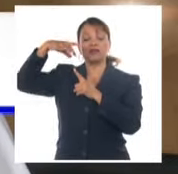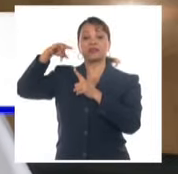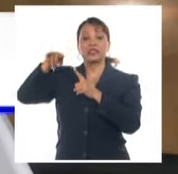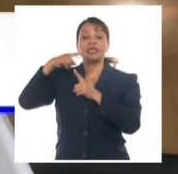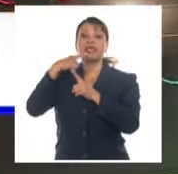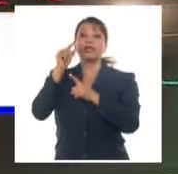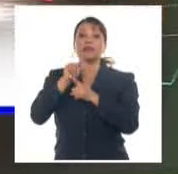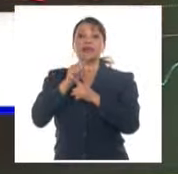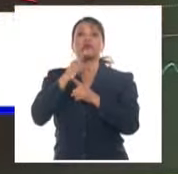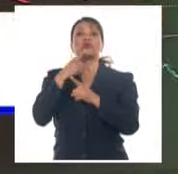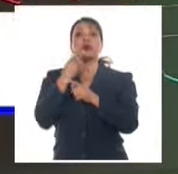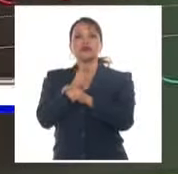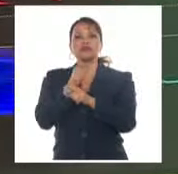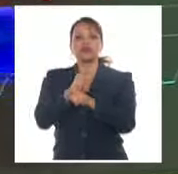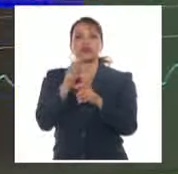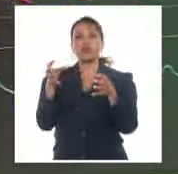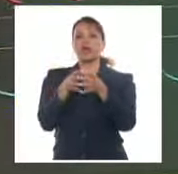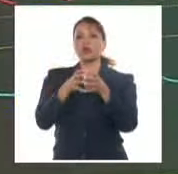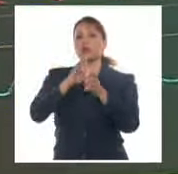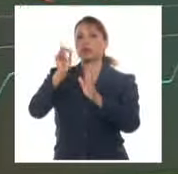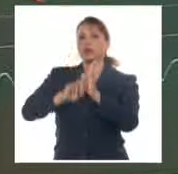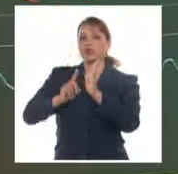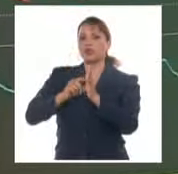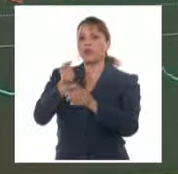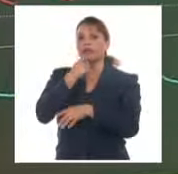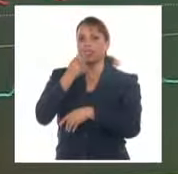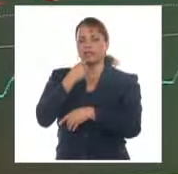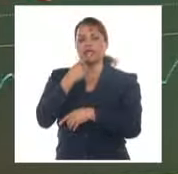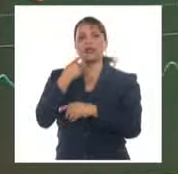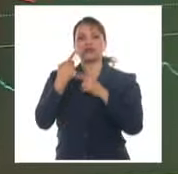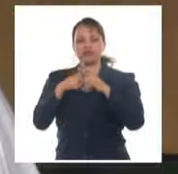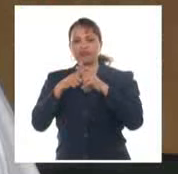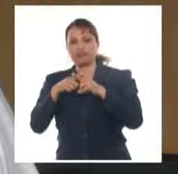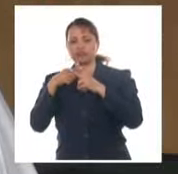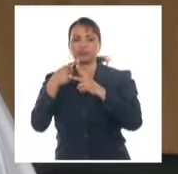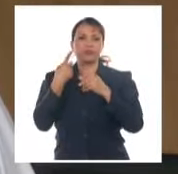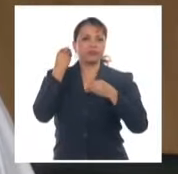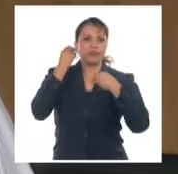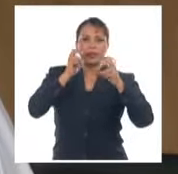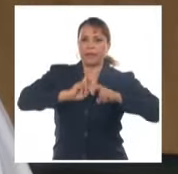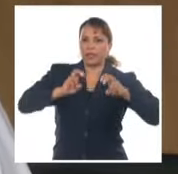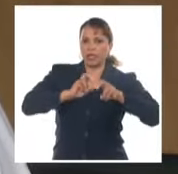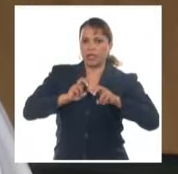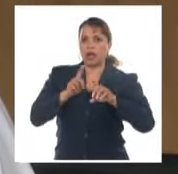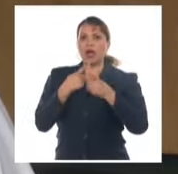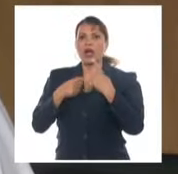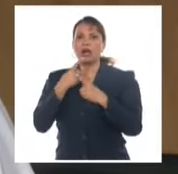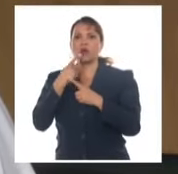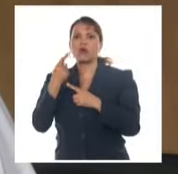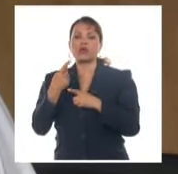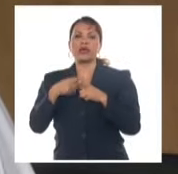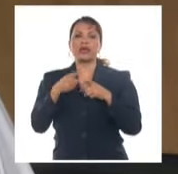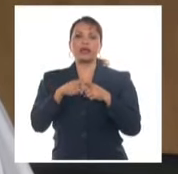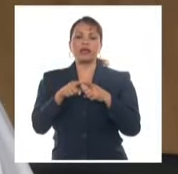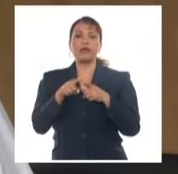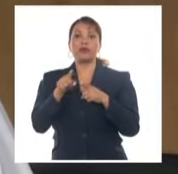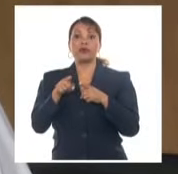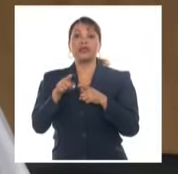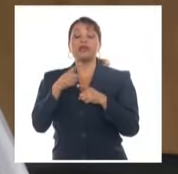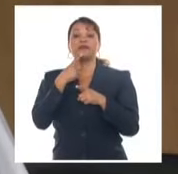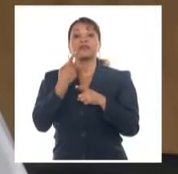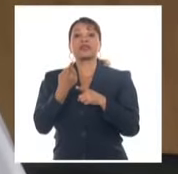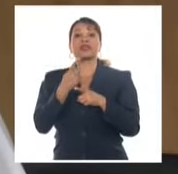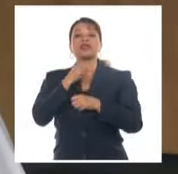se ha crecido con el grupo de electromedicina de la institución por ejemplo hemos tenido equipos de ibam que son equipos que se